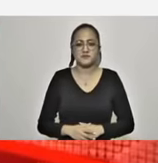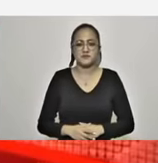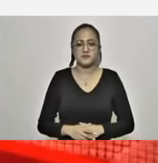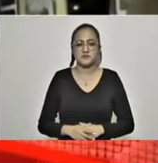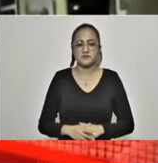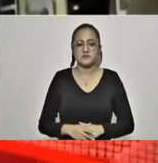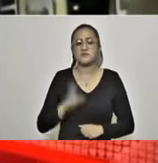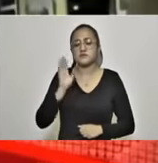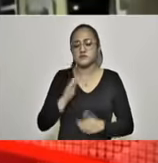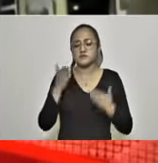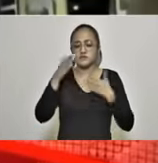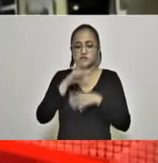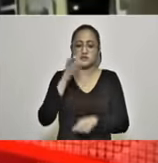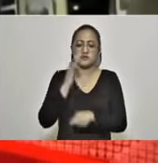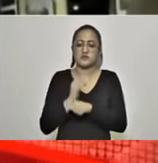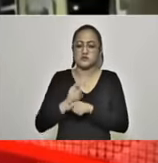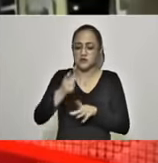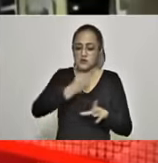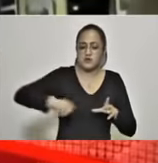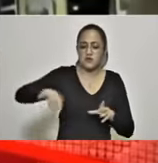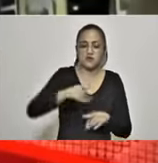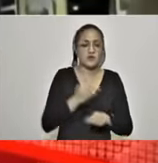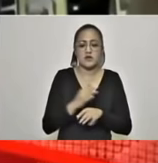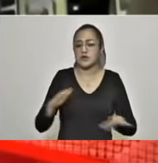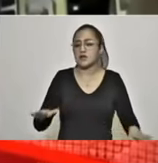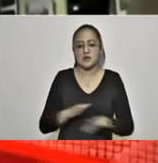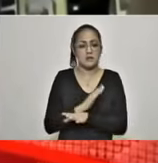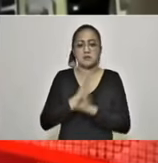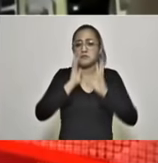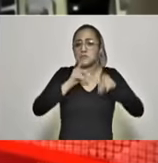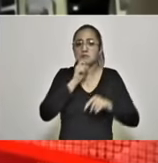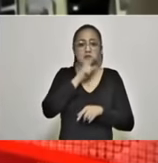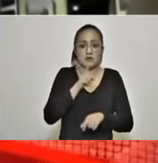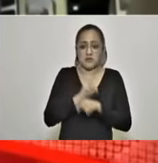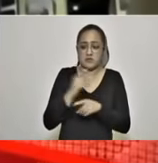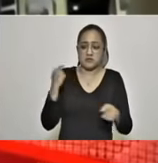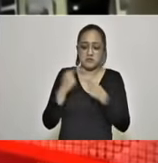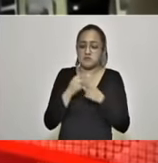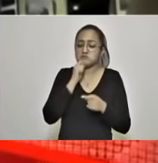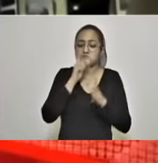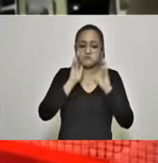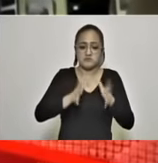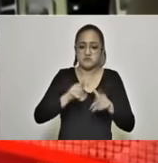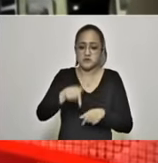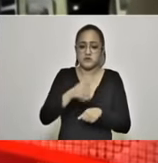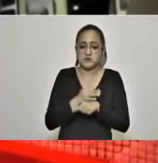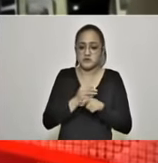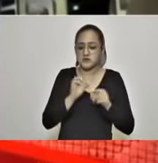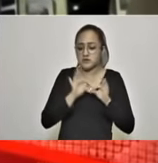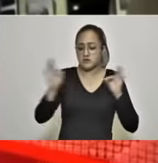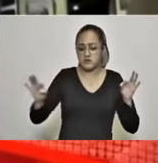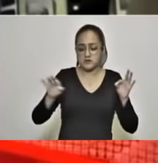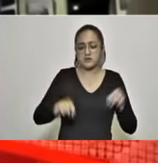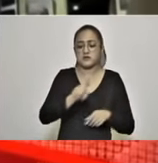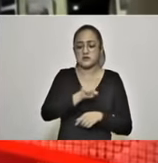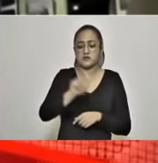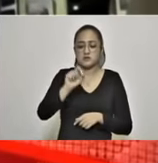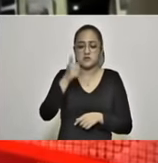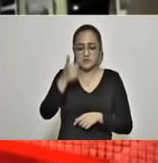indiana sobre el estado del socavón no ha habido cambio en sus dimensiones en los últimos días se mantiene la medida del eje de mayor en